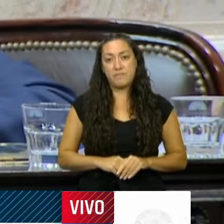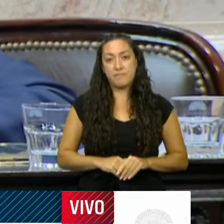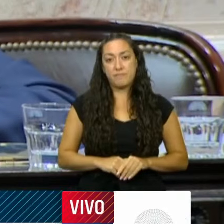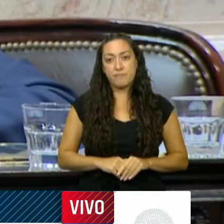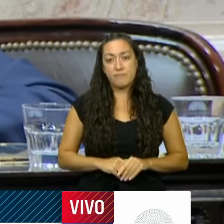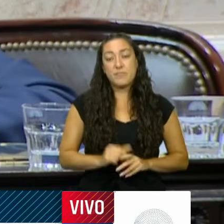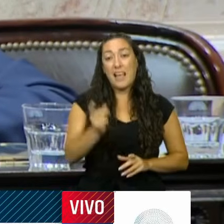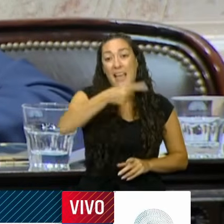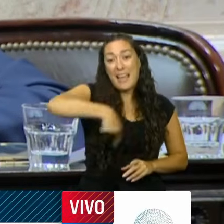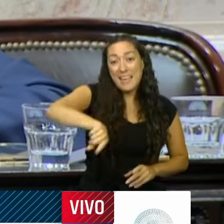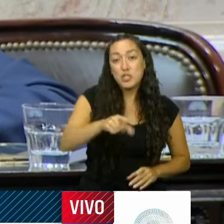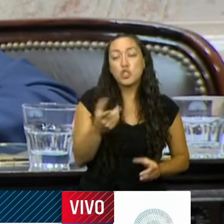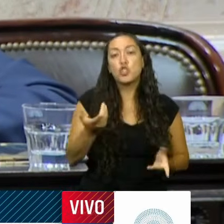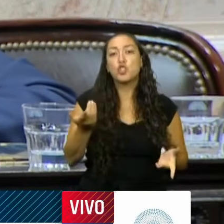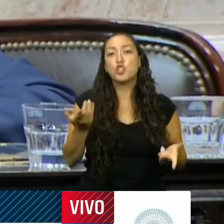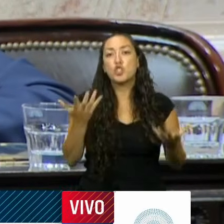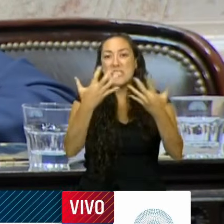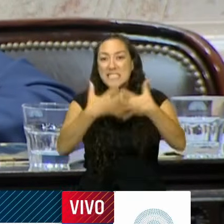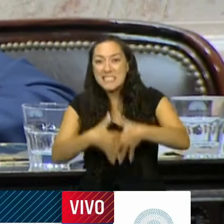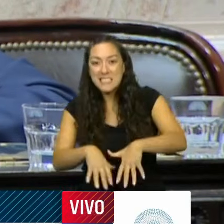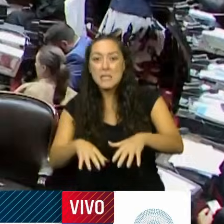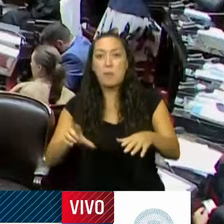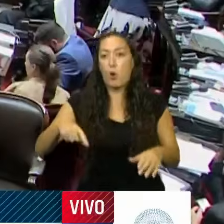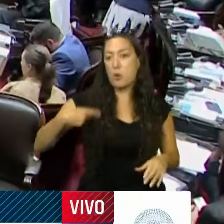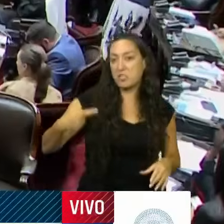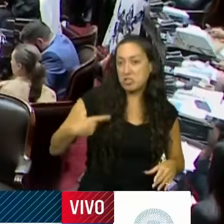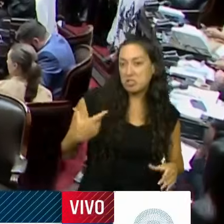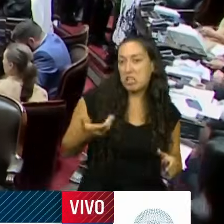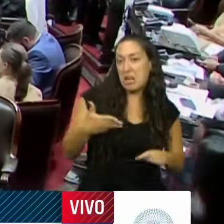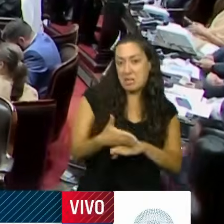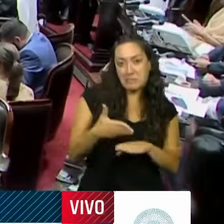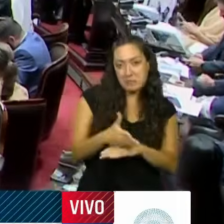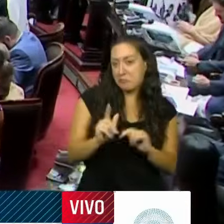no han tenido acceso a un sistema de obra social.